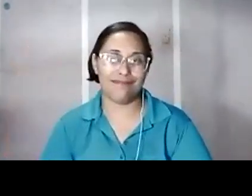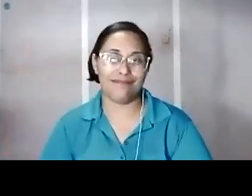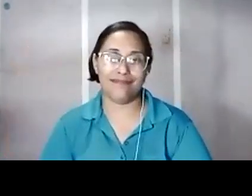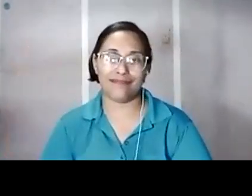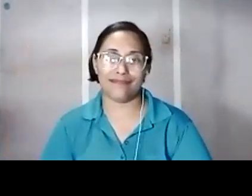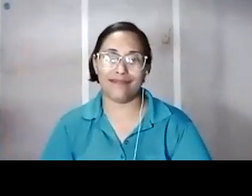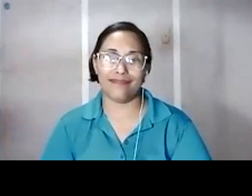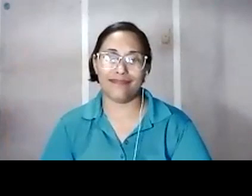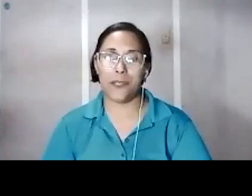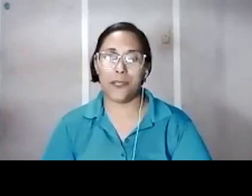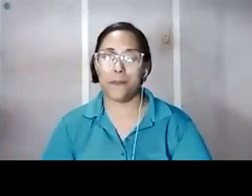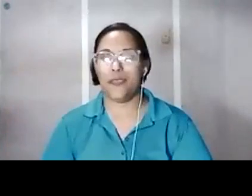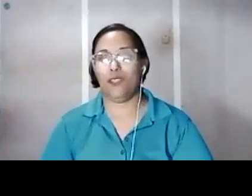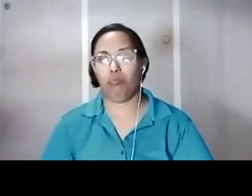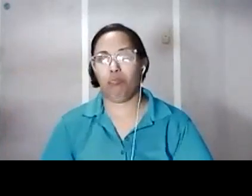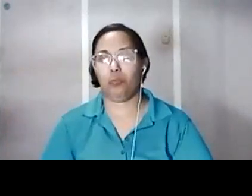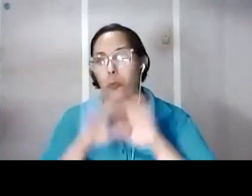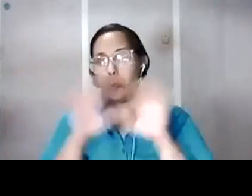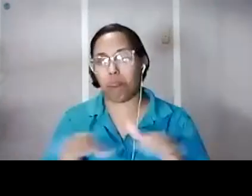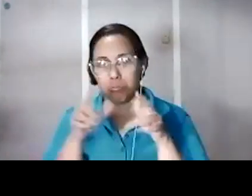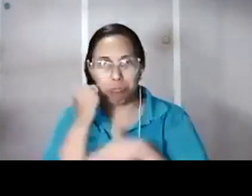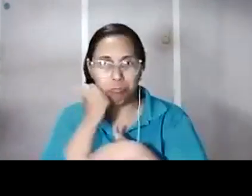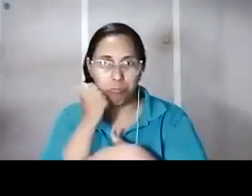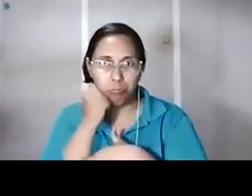Como no es una cosa de todos los días.